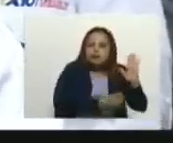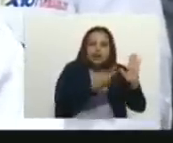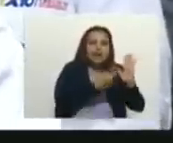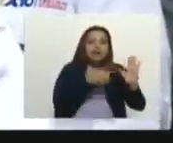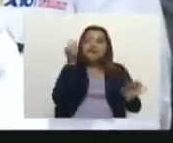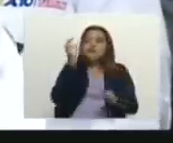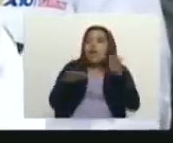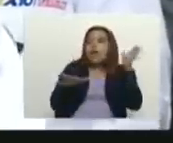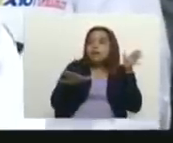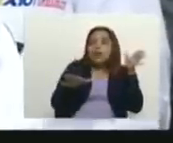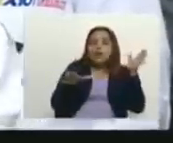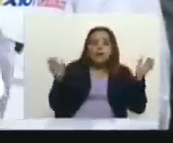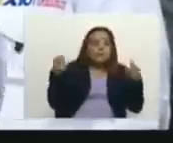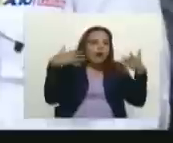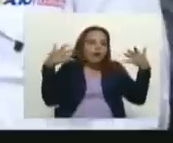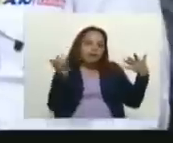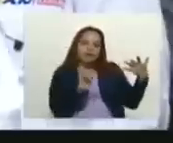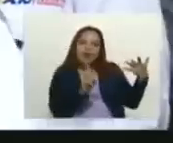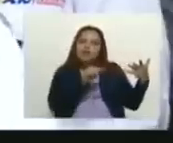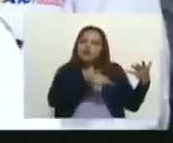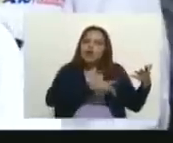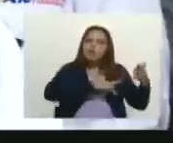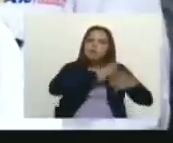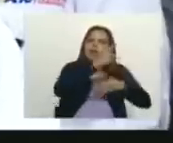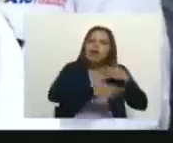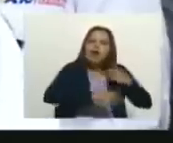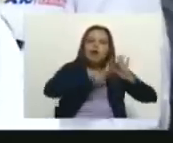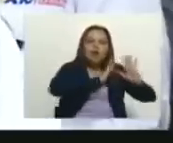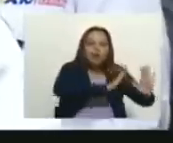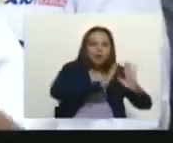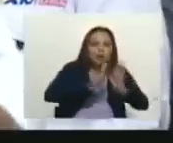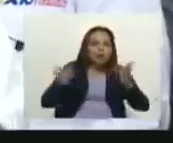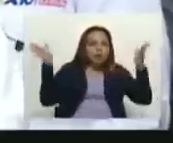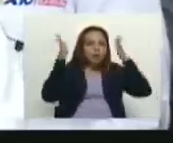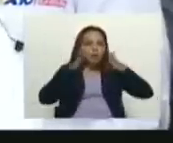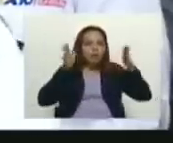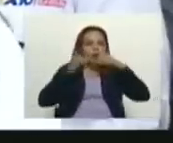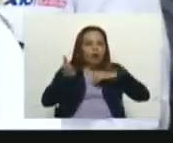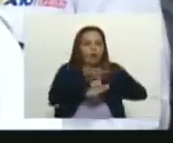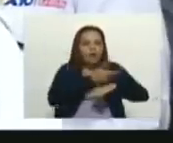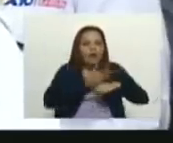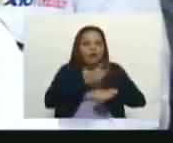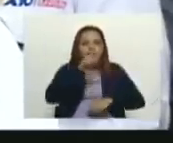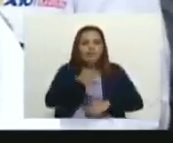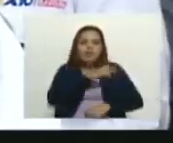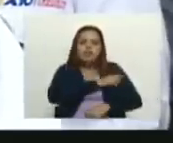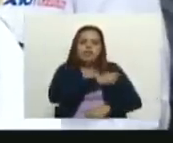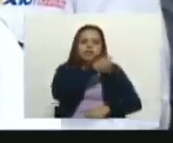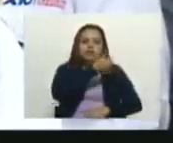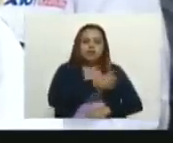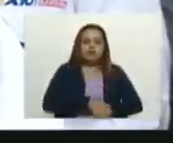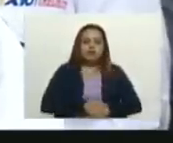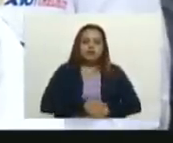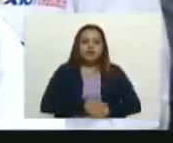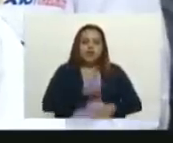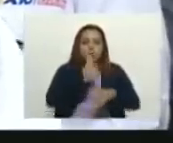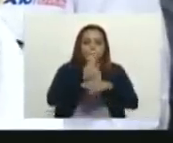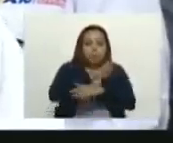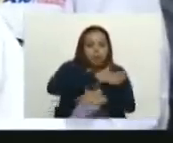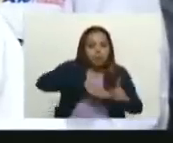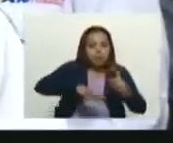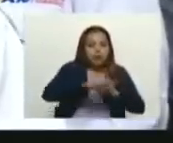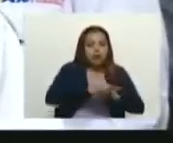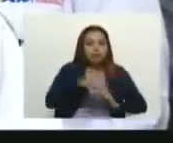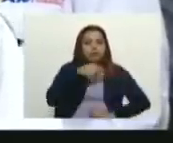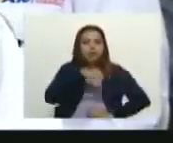azar. Hubo una planificación, las directrices del gobernador a través de la dirección de agroecología y